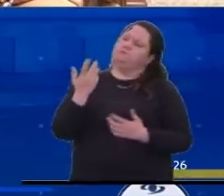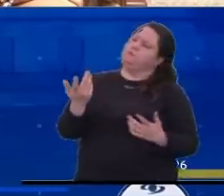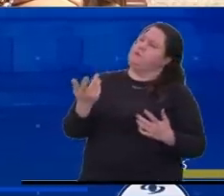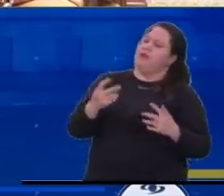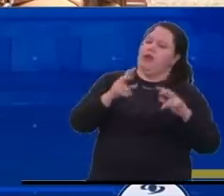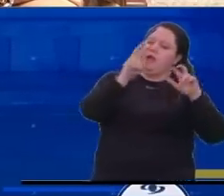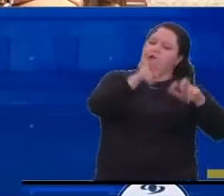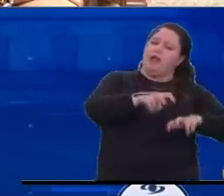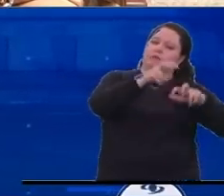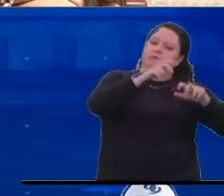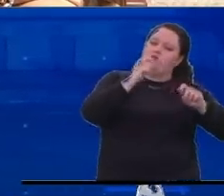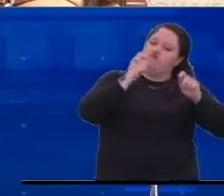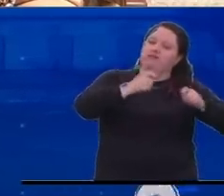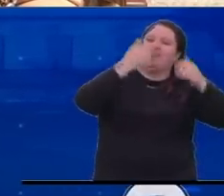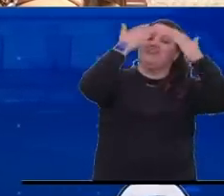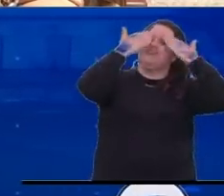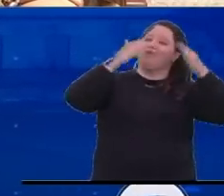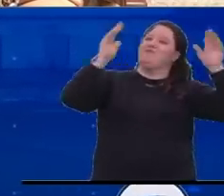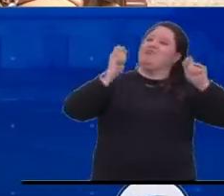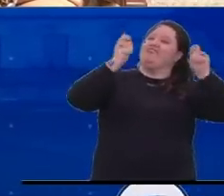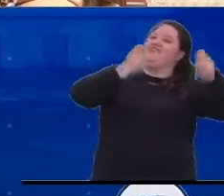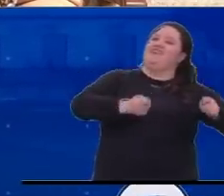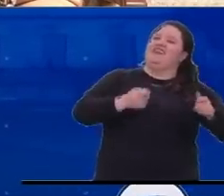campo, doctora Márquez?